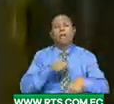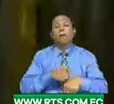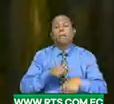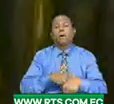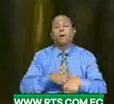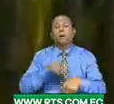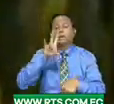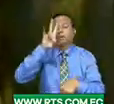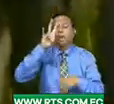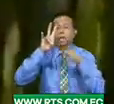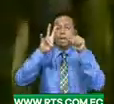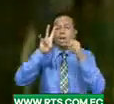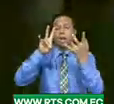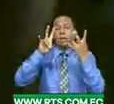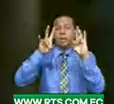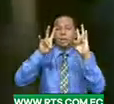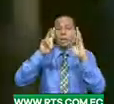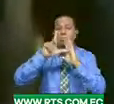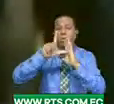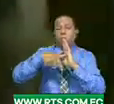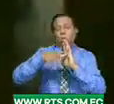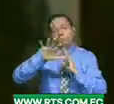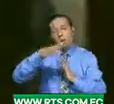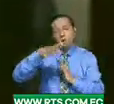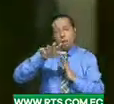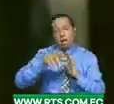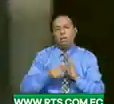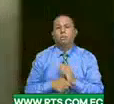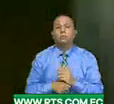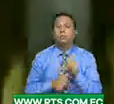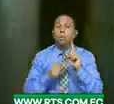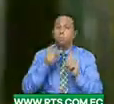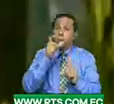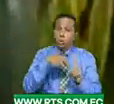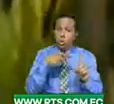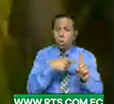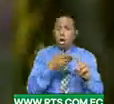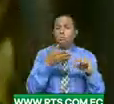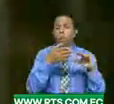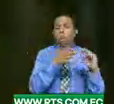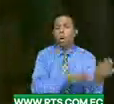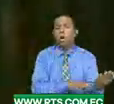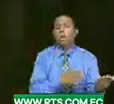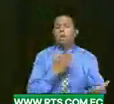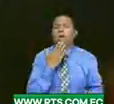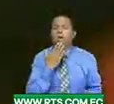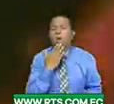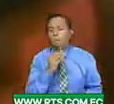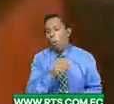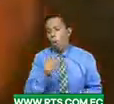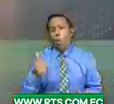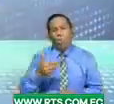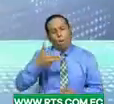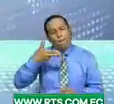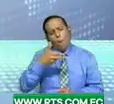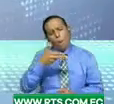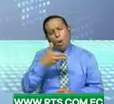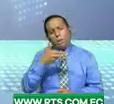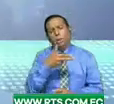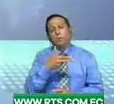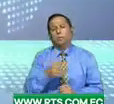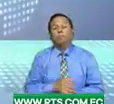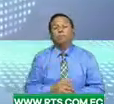19 horas con 17 minutos, aproximadamente una persona falleció por disparos. Aquí